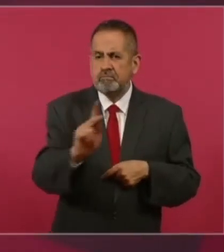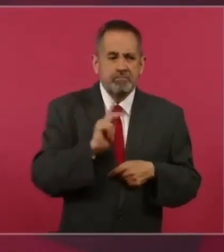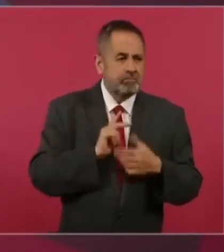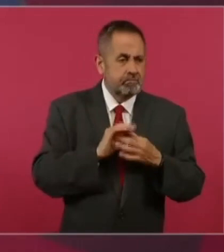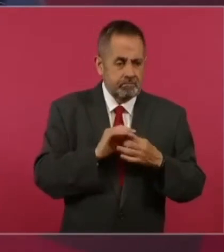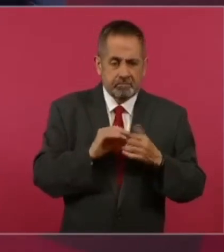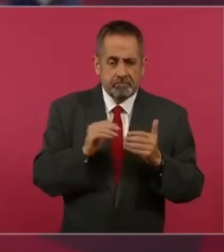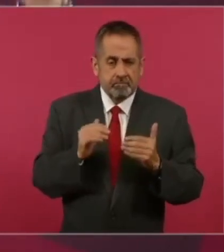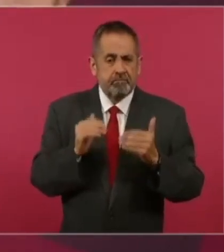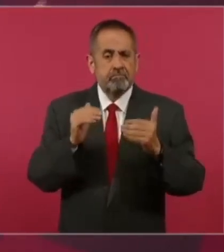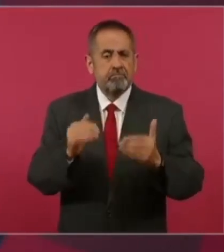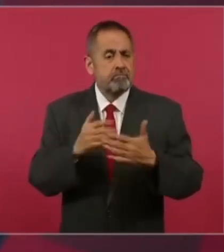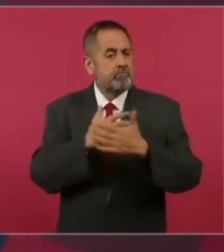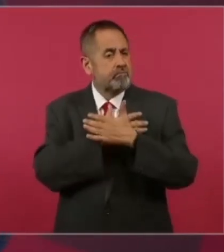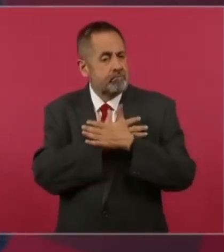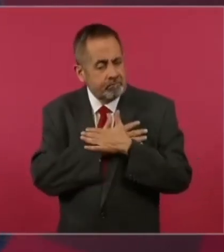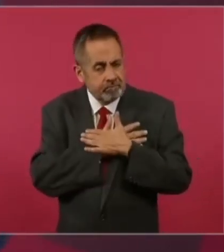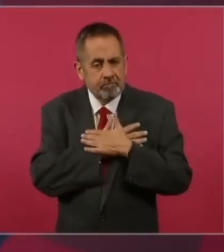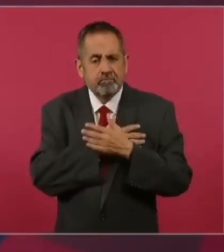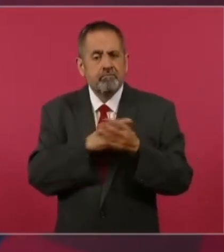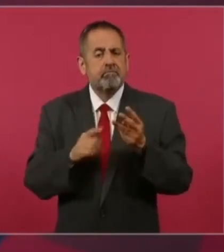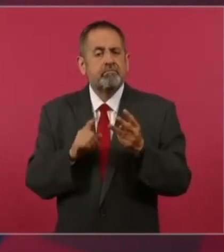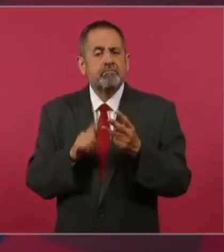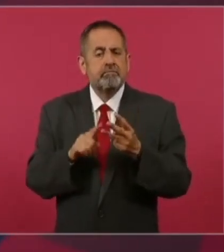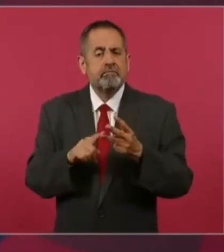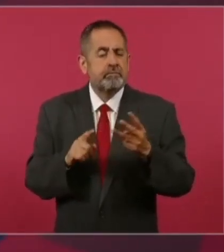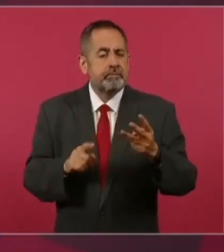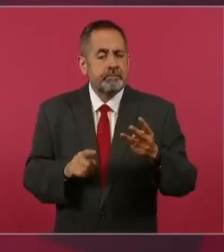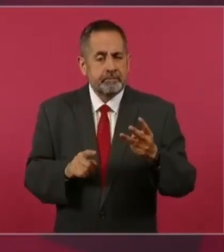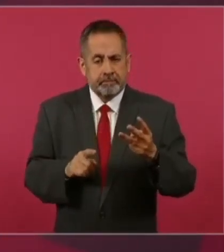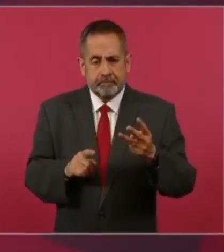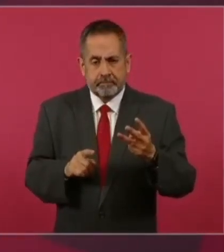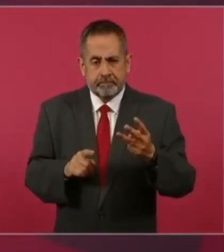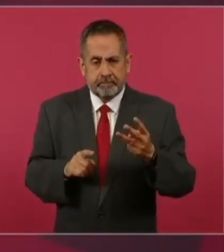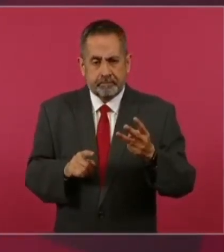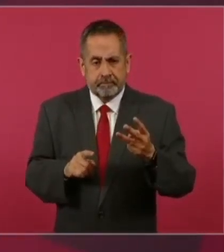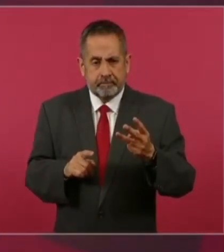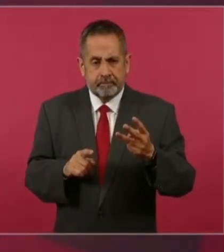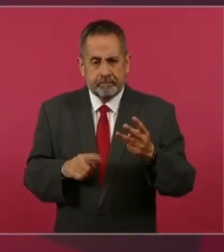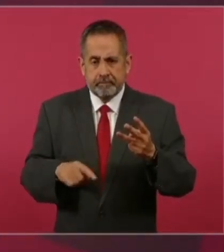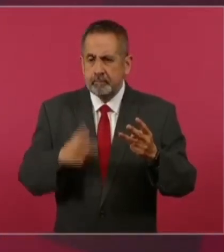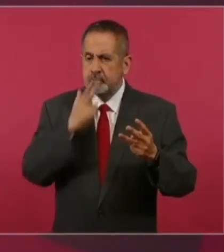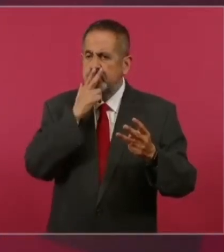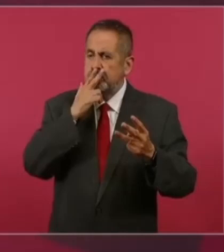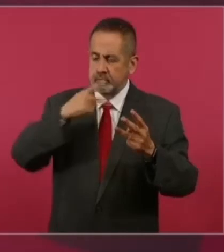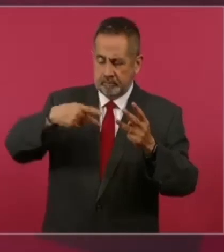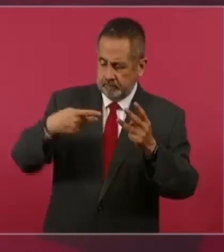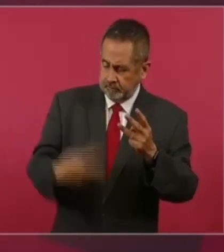luego él hablaba de otro círculo, el amor a la patria,